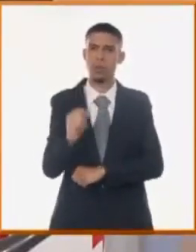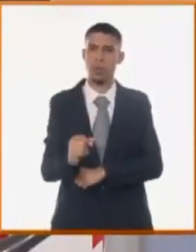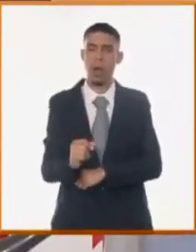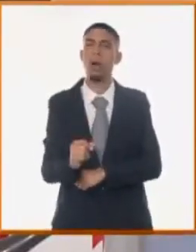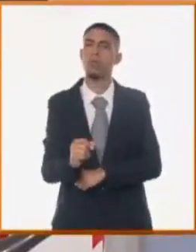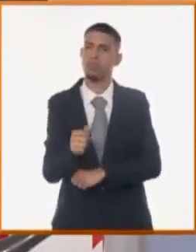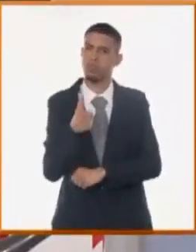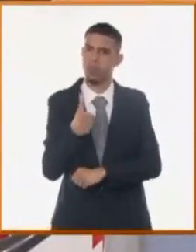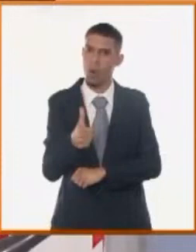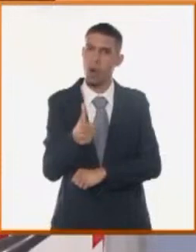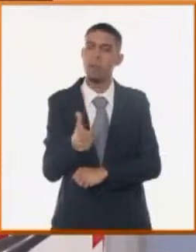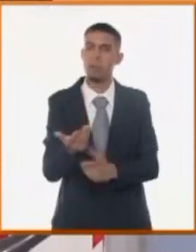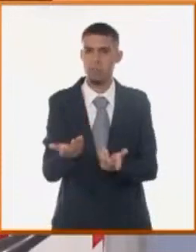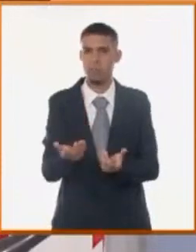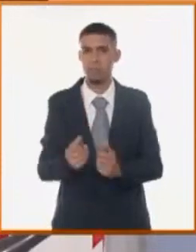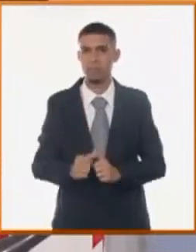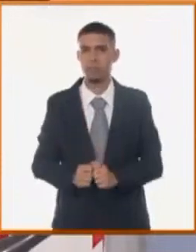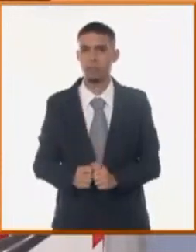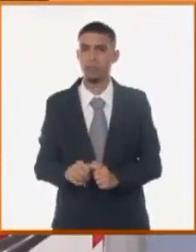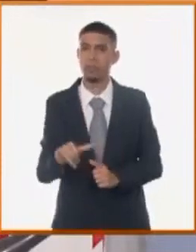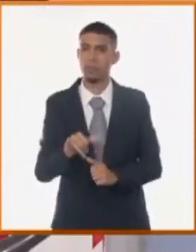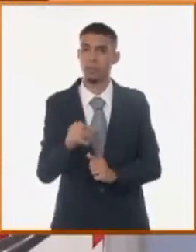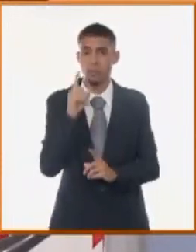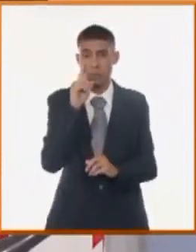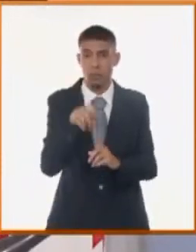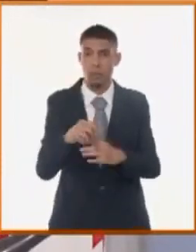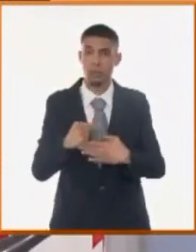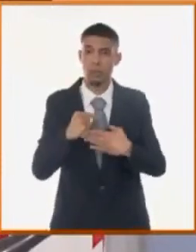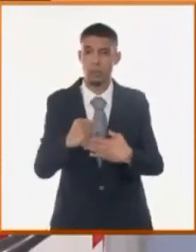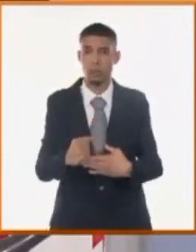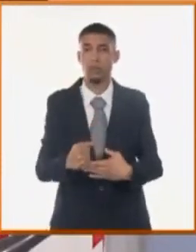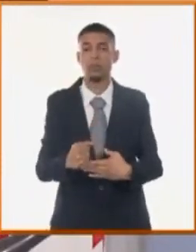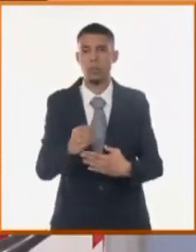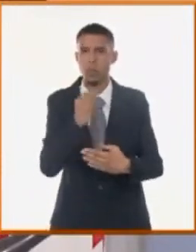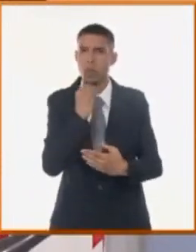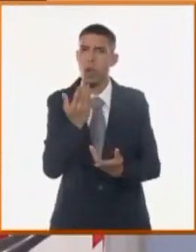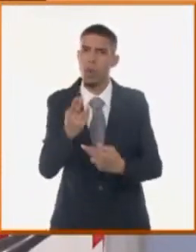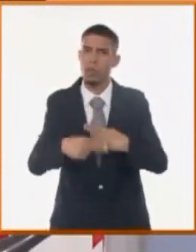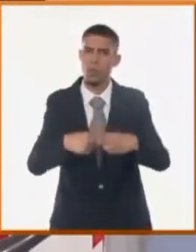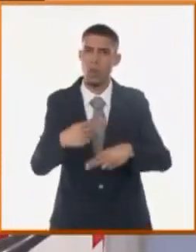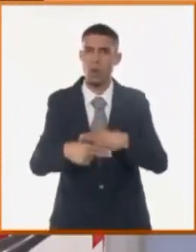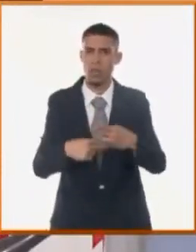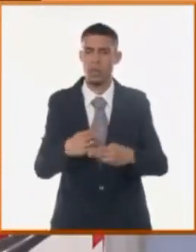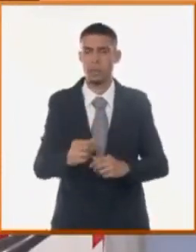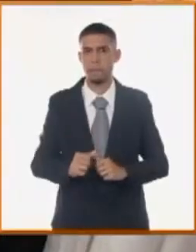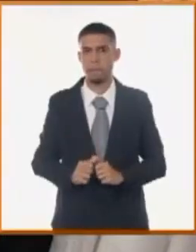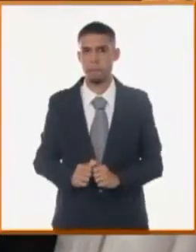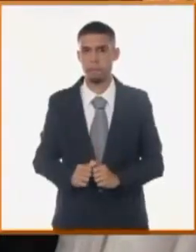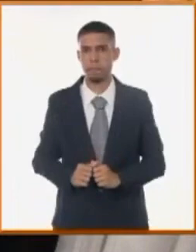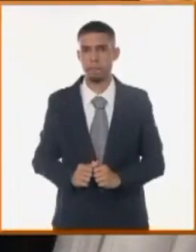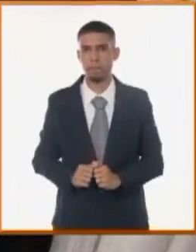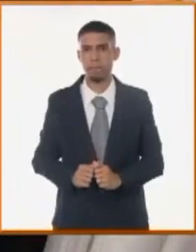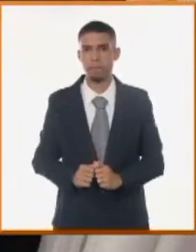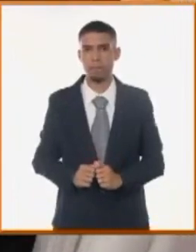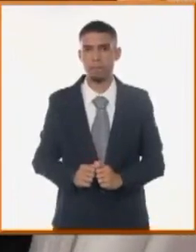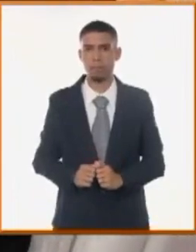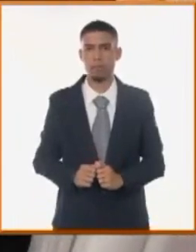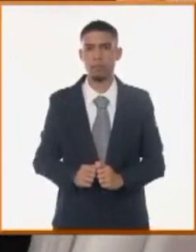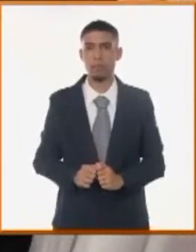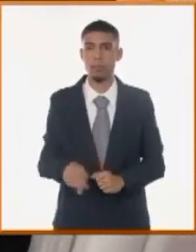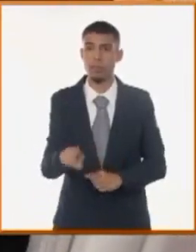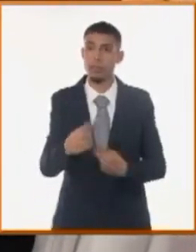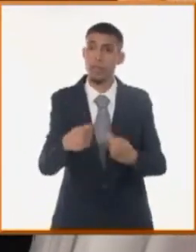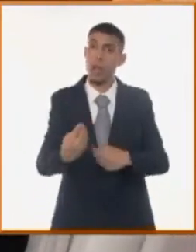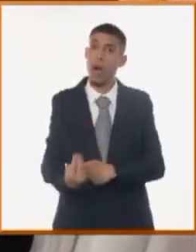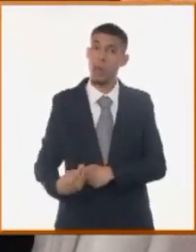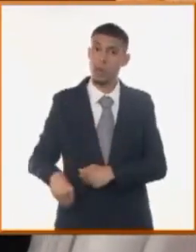conocimiento también aportando, lo podemos hacer sin ninguna dificultad. Es un espacio que hay que aprovecharlo cada vez